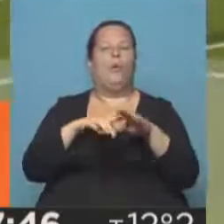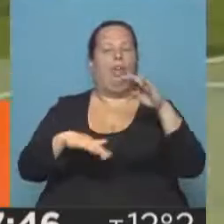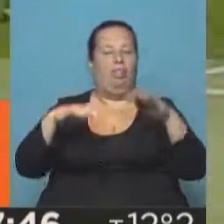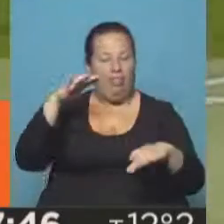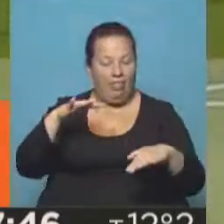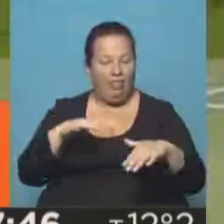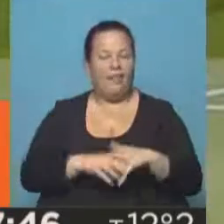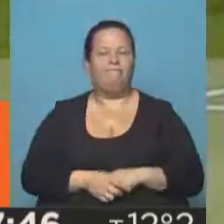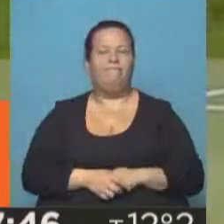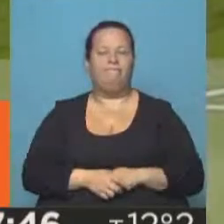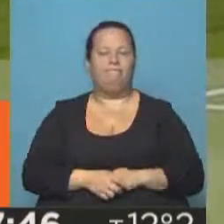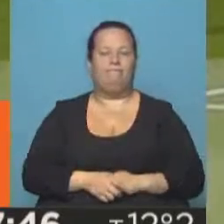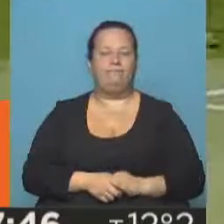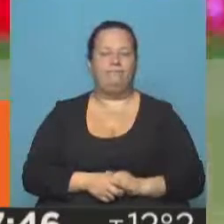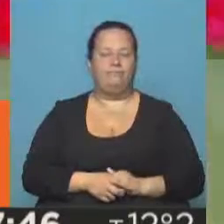desnivel.